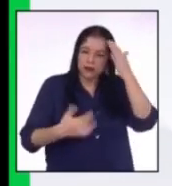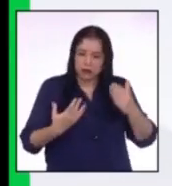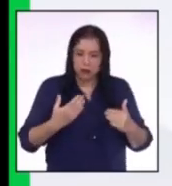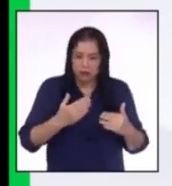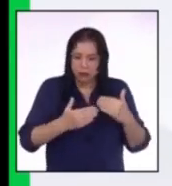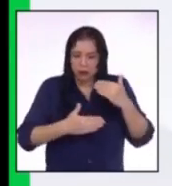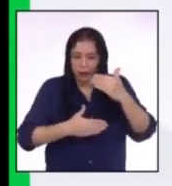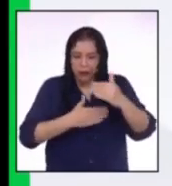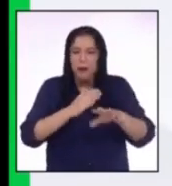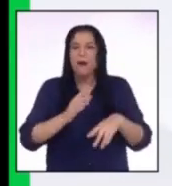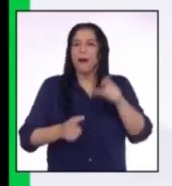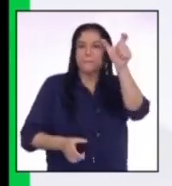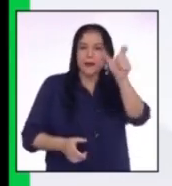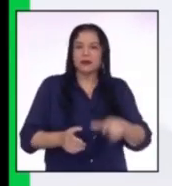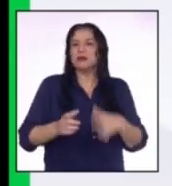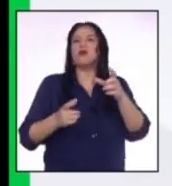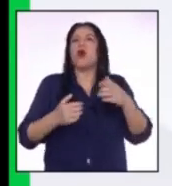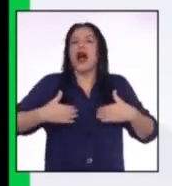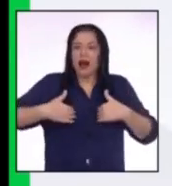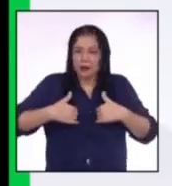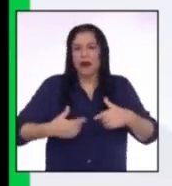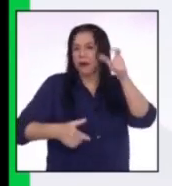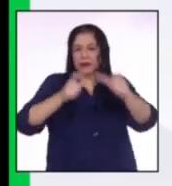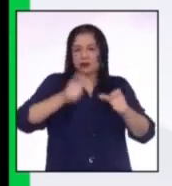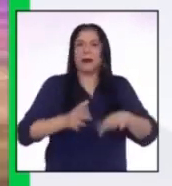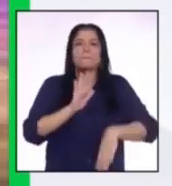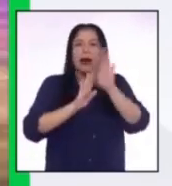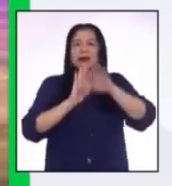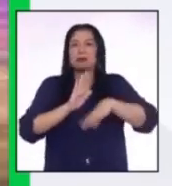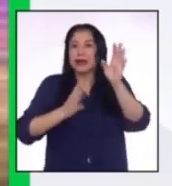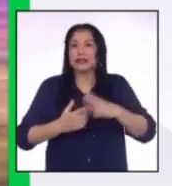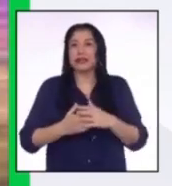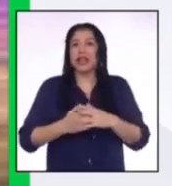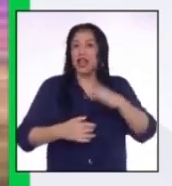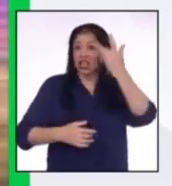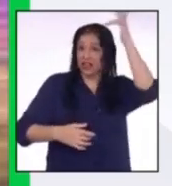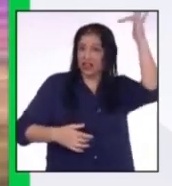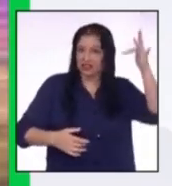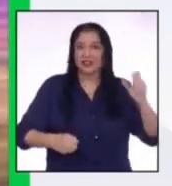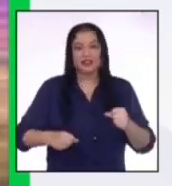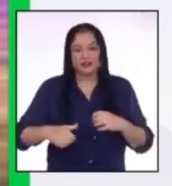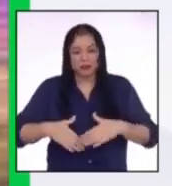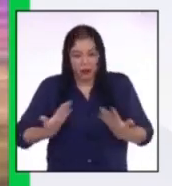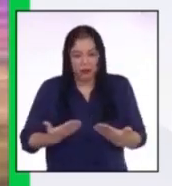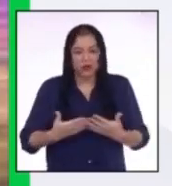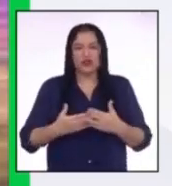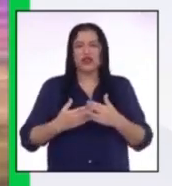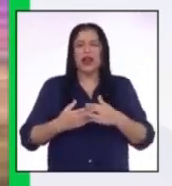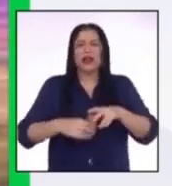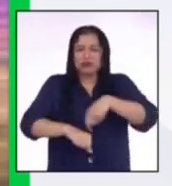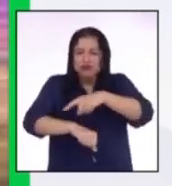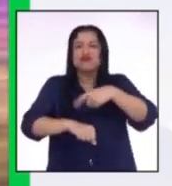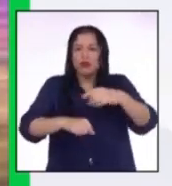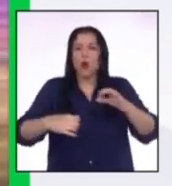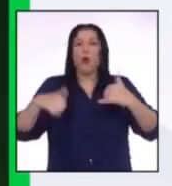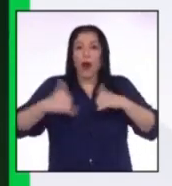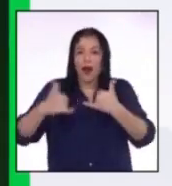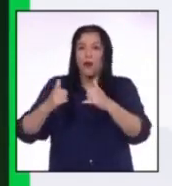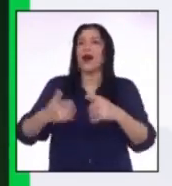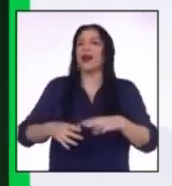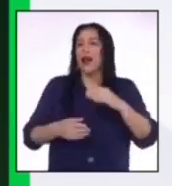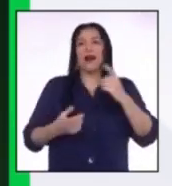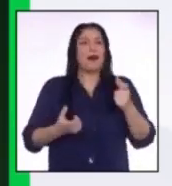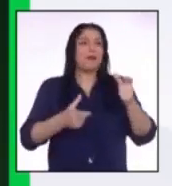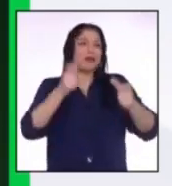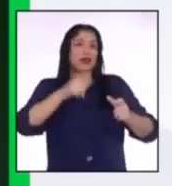mientras más inteligente es una especie más tiempo le dedica a jugar los humanos podemos jugar así tengamos 90 años nos interesa estar jugando